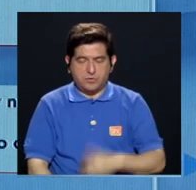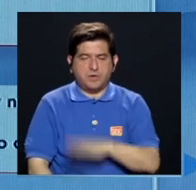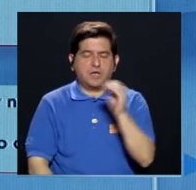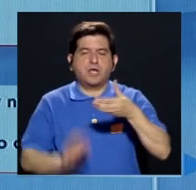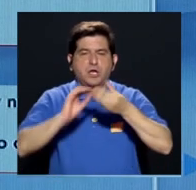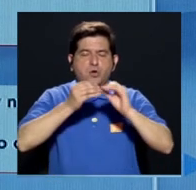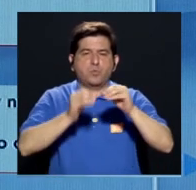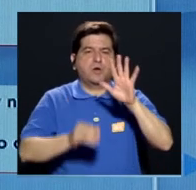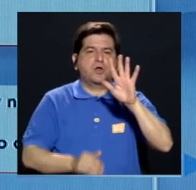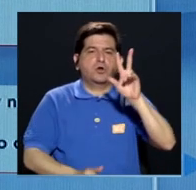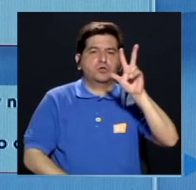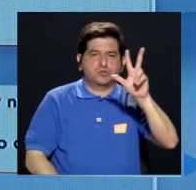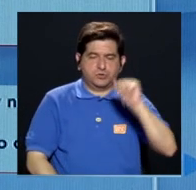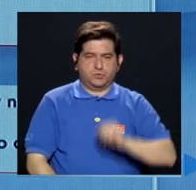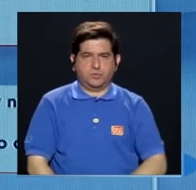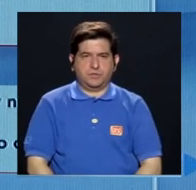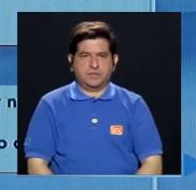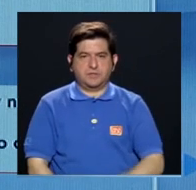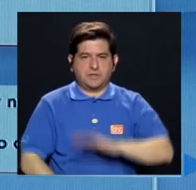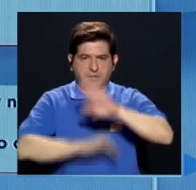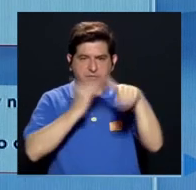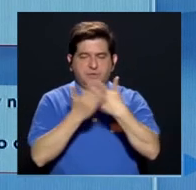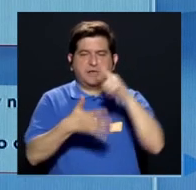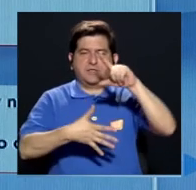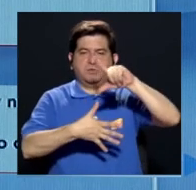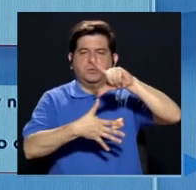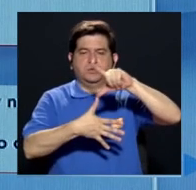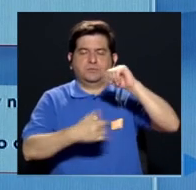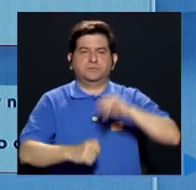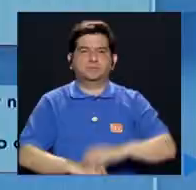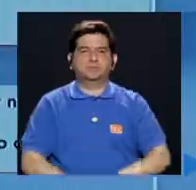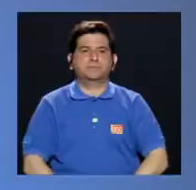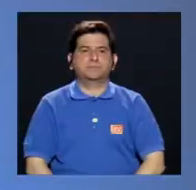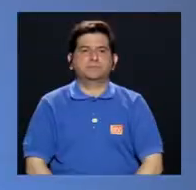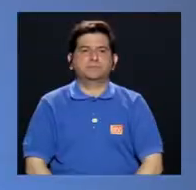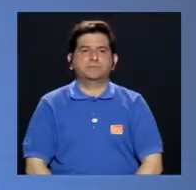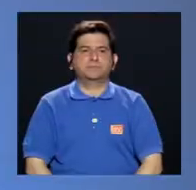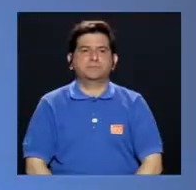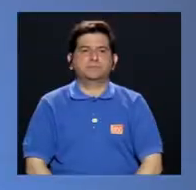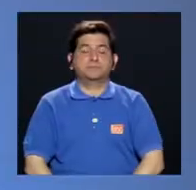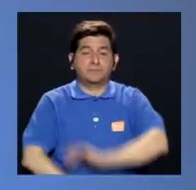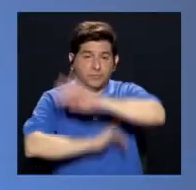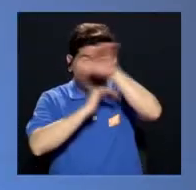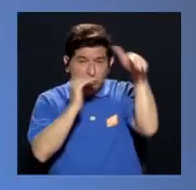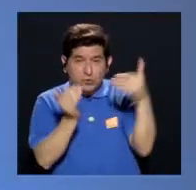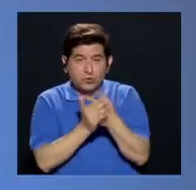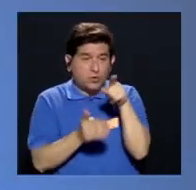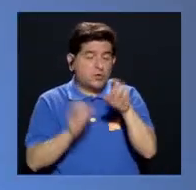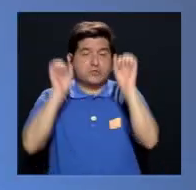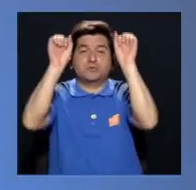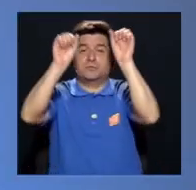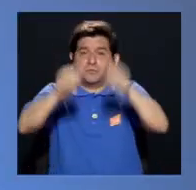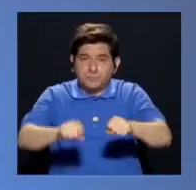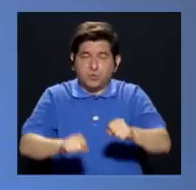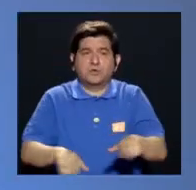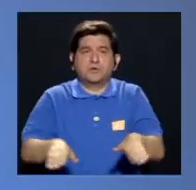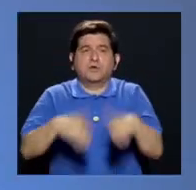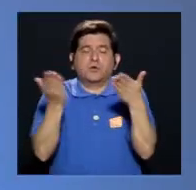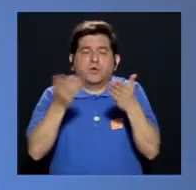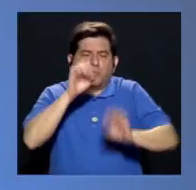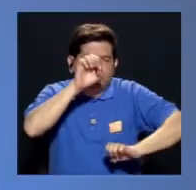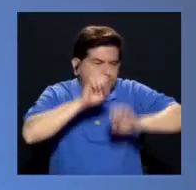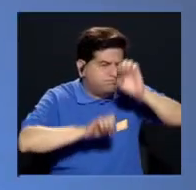número 53 en América Latina. Todo esto es posible por